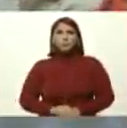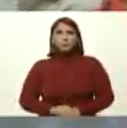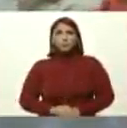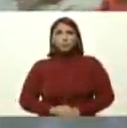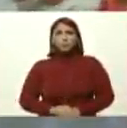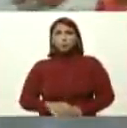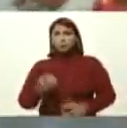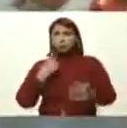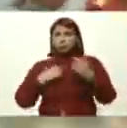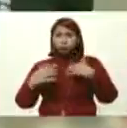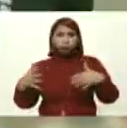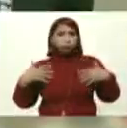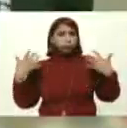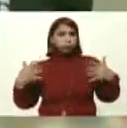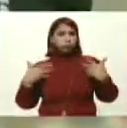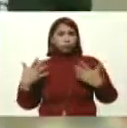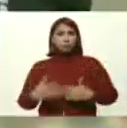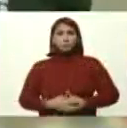colorido, alegría,